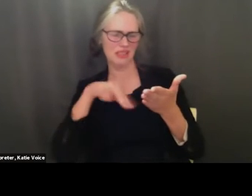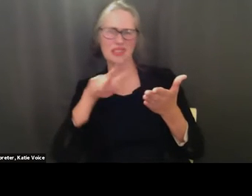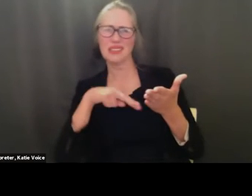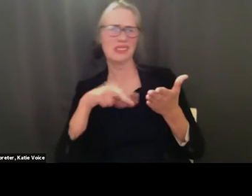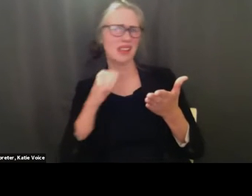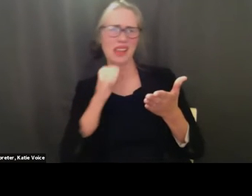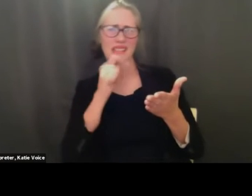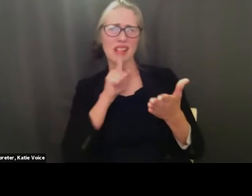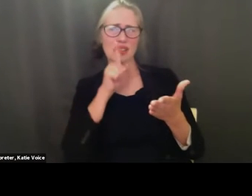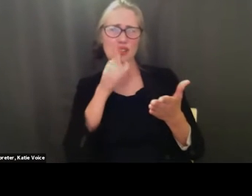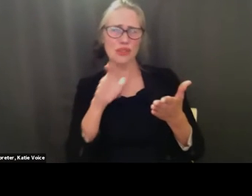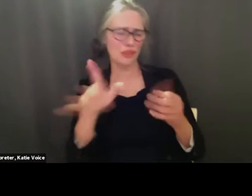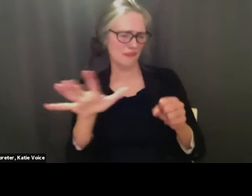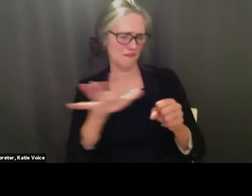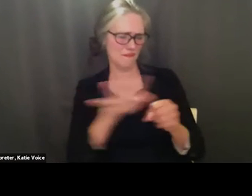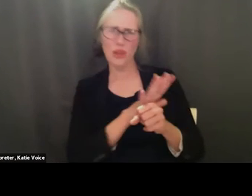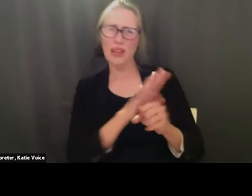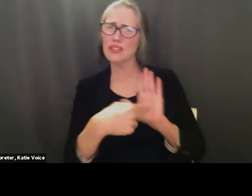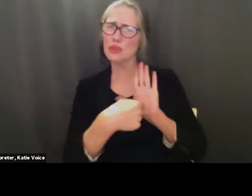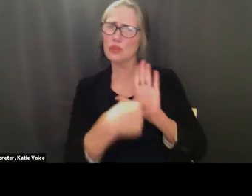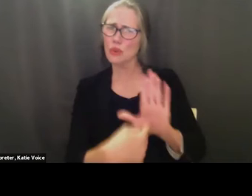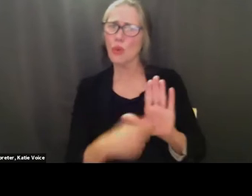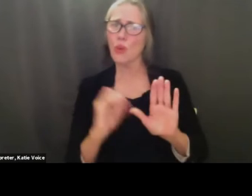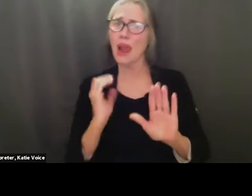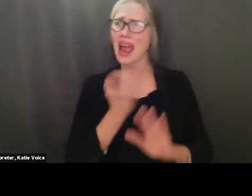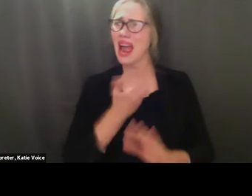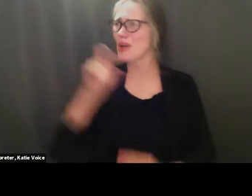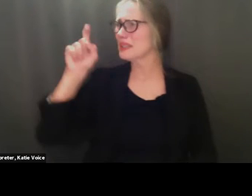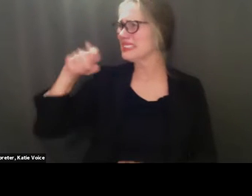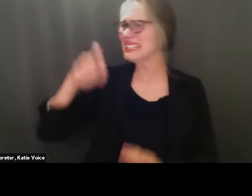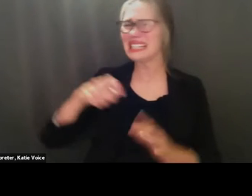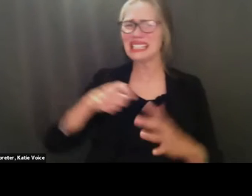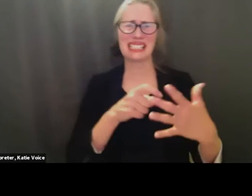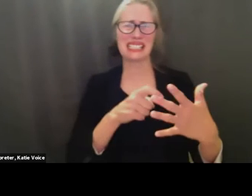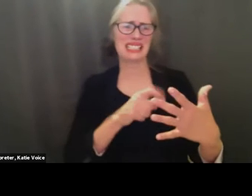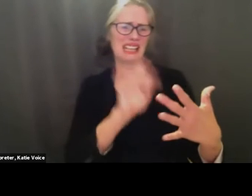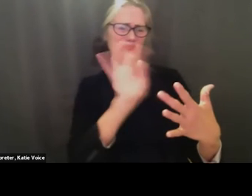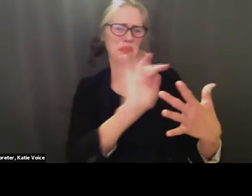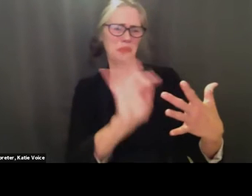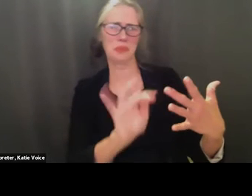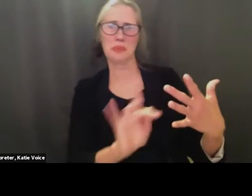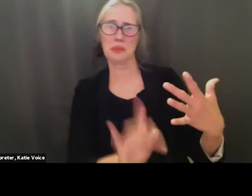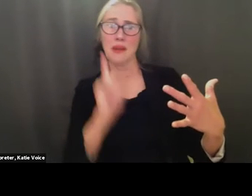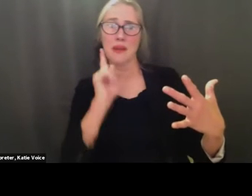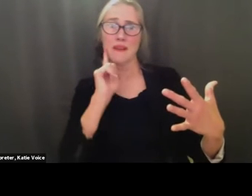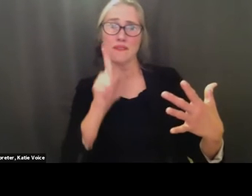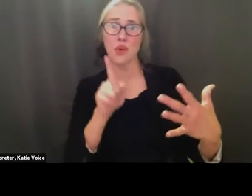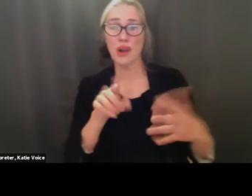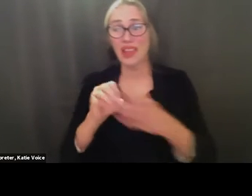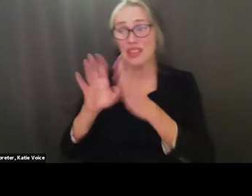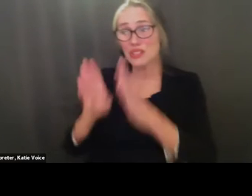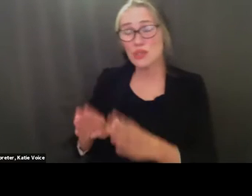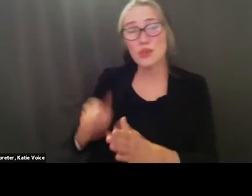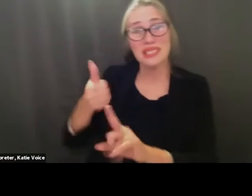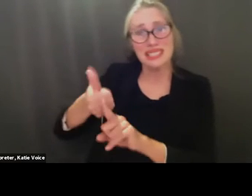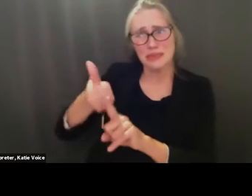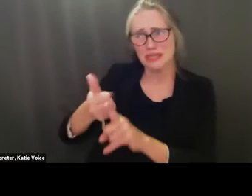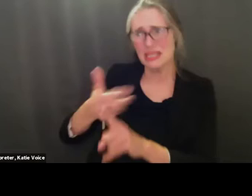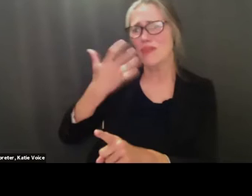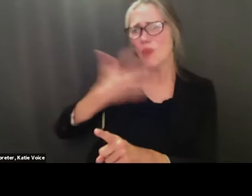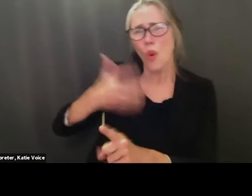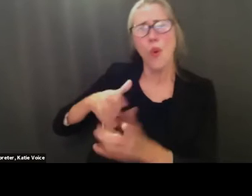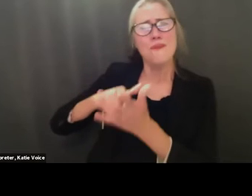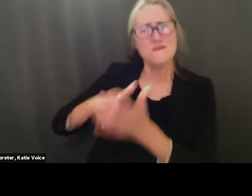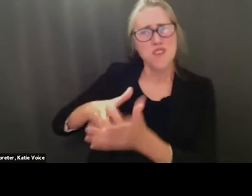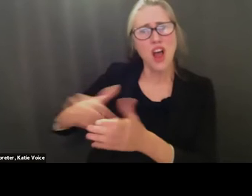y, en mi opinión, no reflejan realmente todas las necesidades de estos estudiantes muy